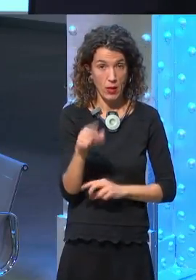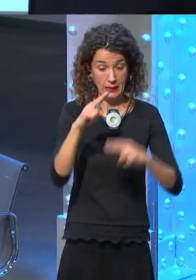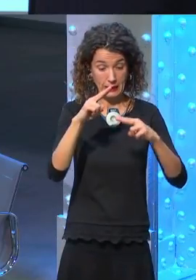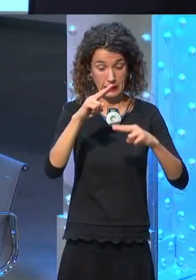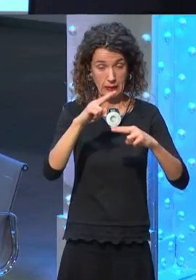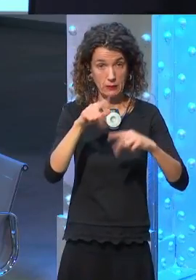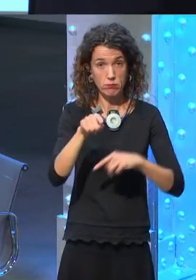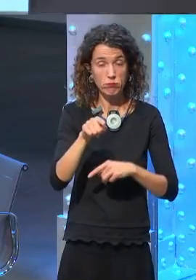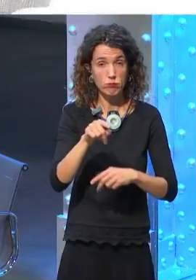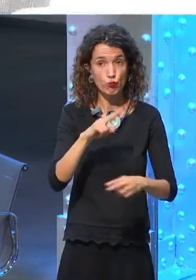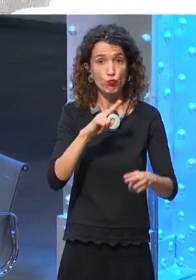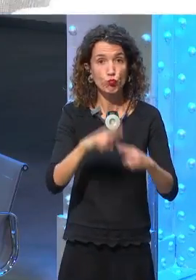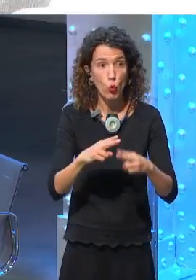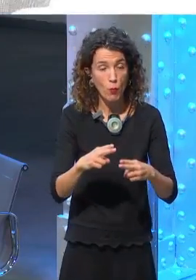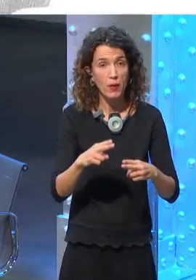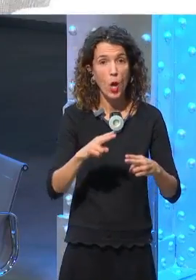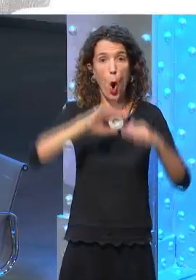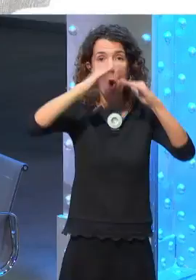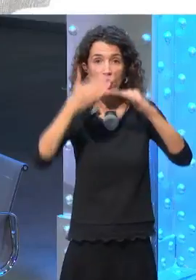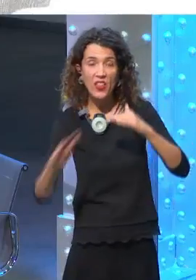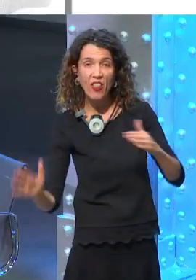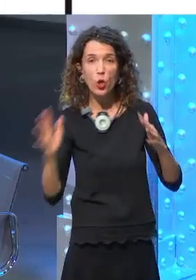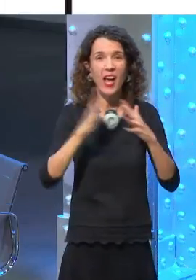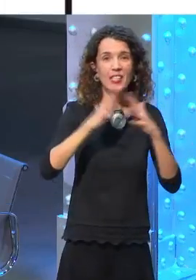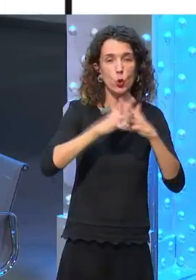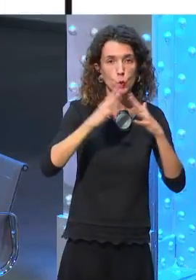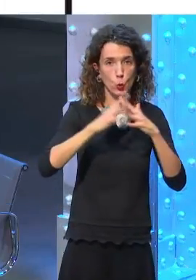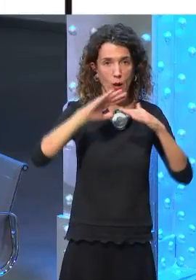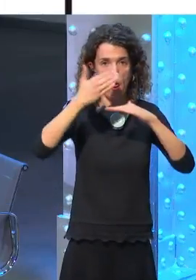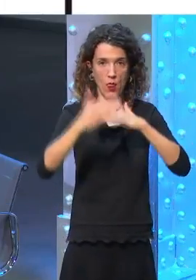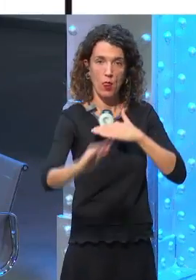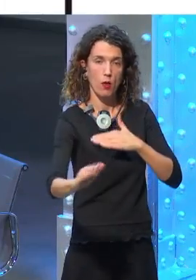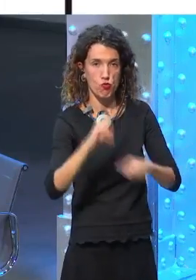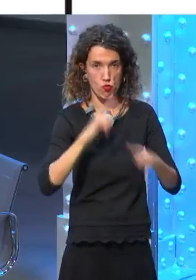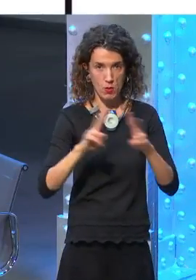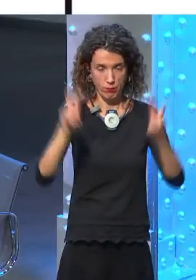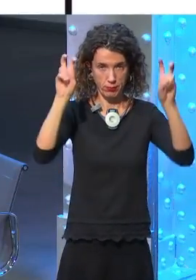instalación se llama oscilaciones estructurales porque